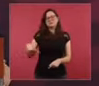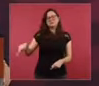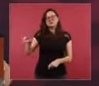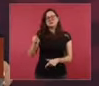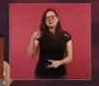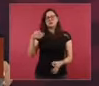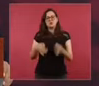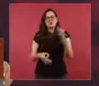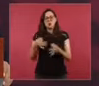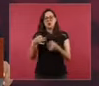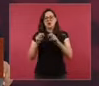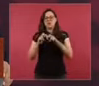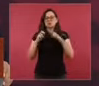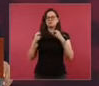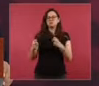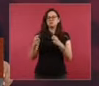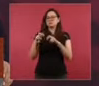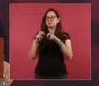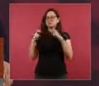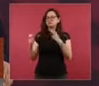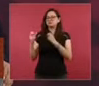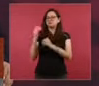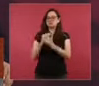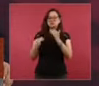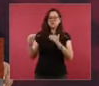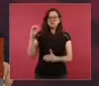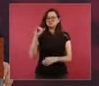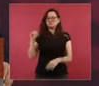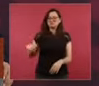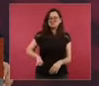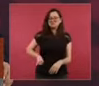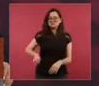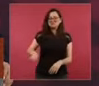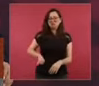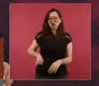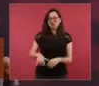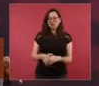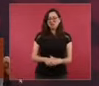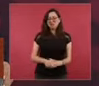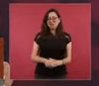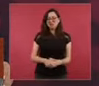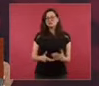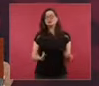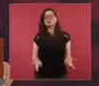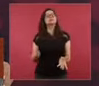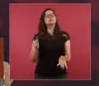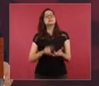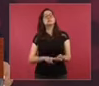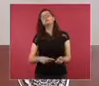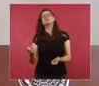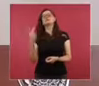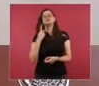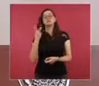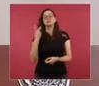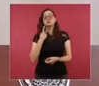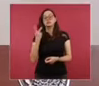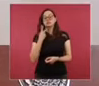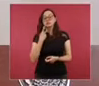los magistrados, los ministros, y si hay consigna política, menos,